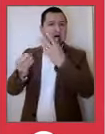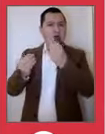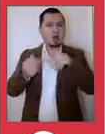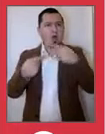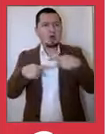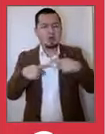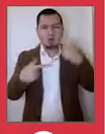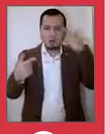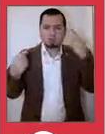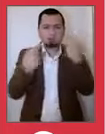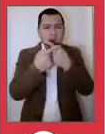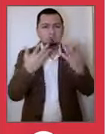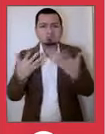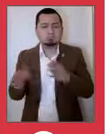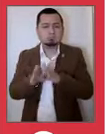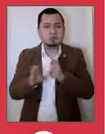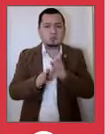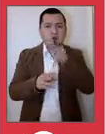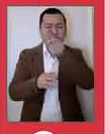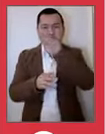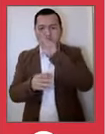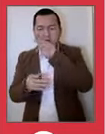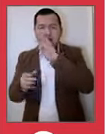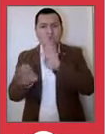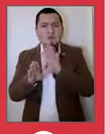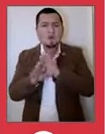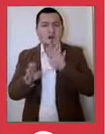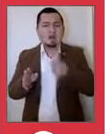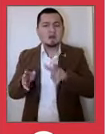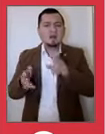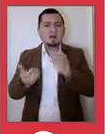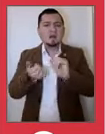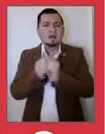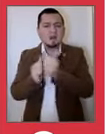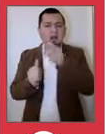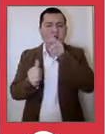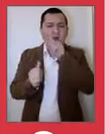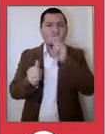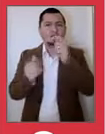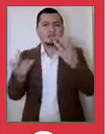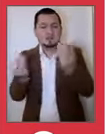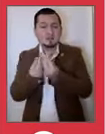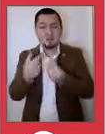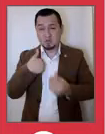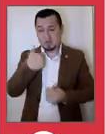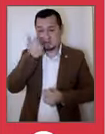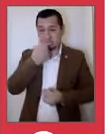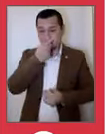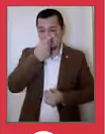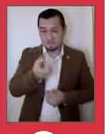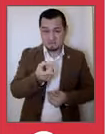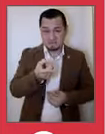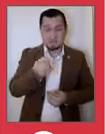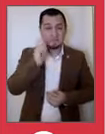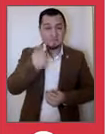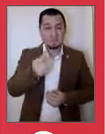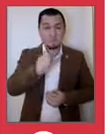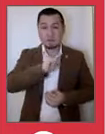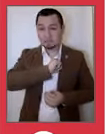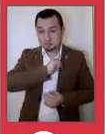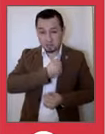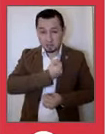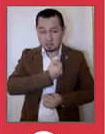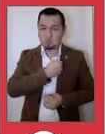todo tipo y saliéndose de las fuentes de información oficial es lo que queremos decirles es con la salud no se juega